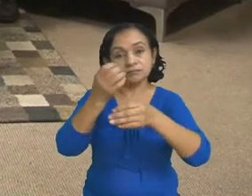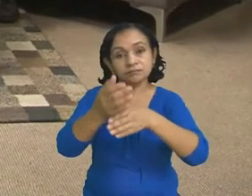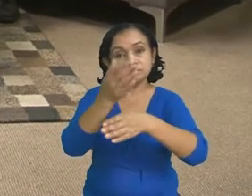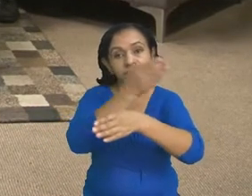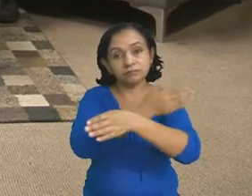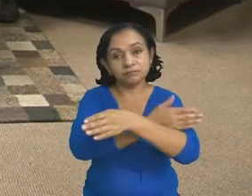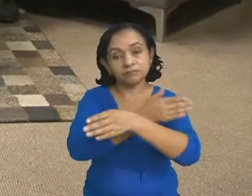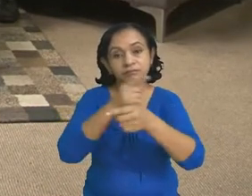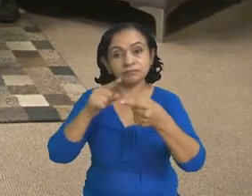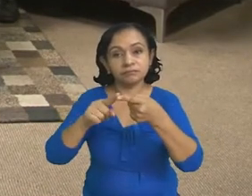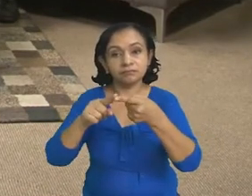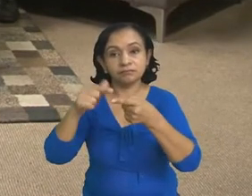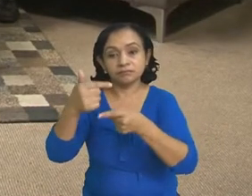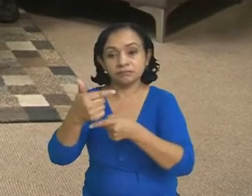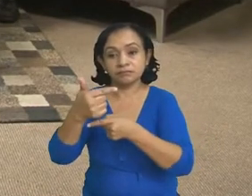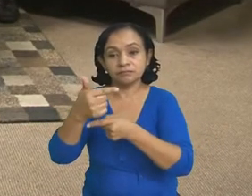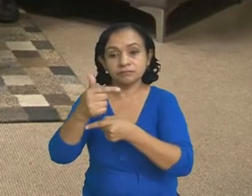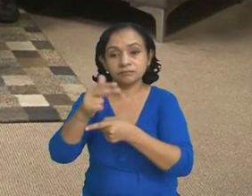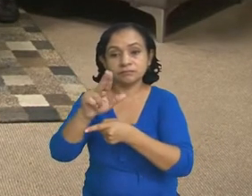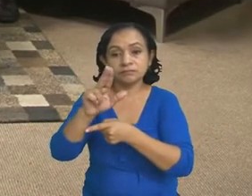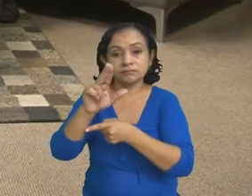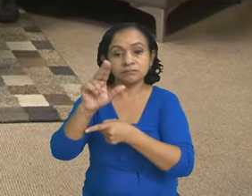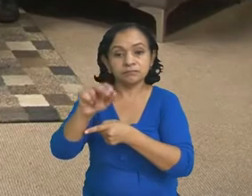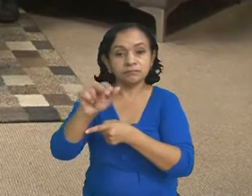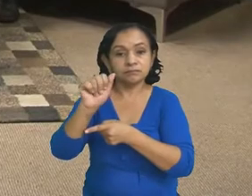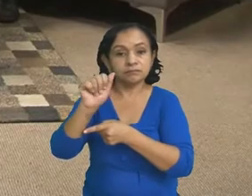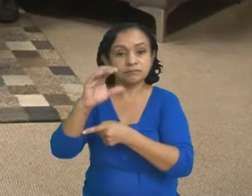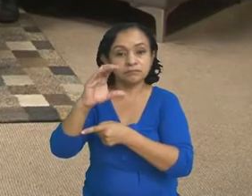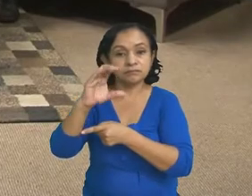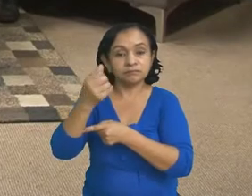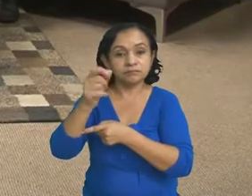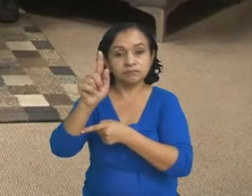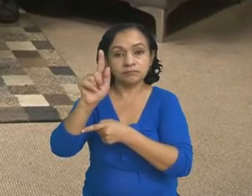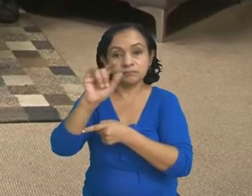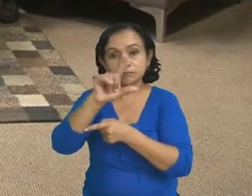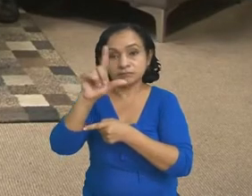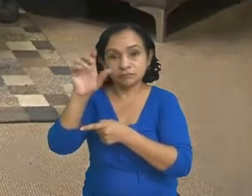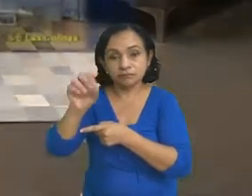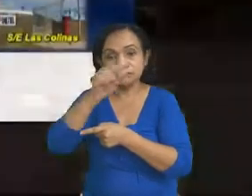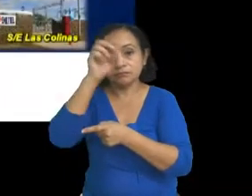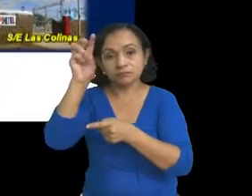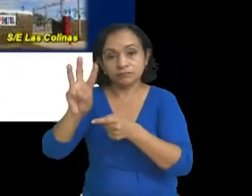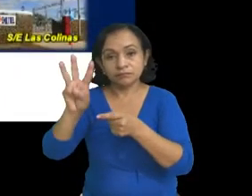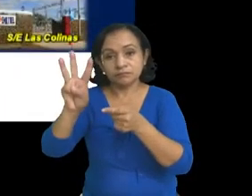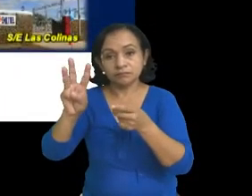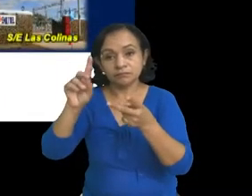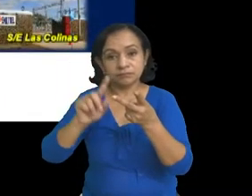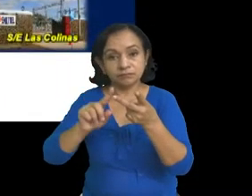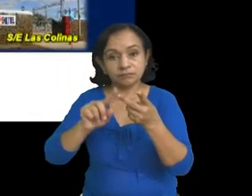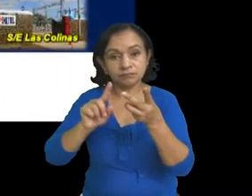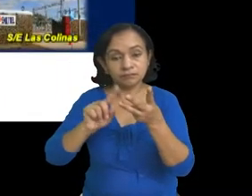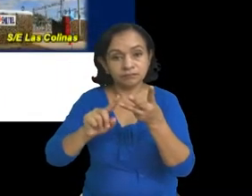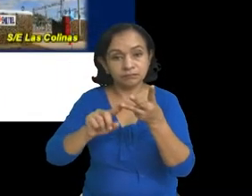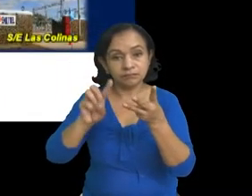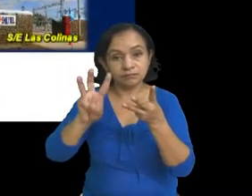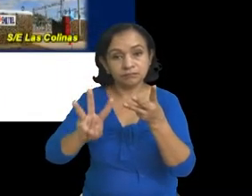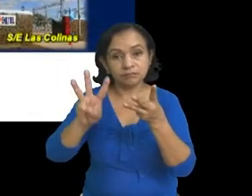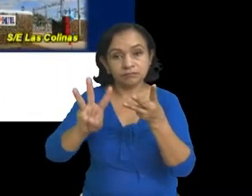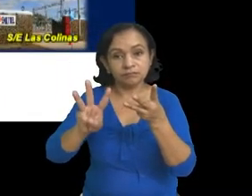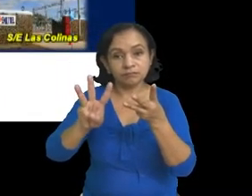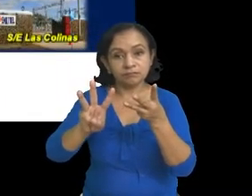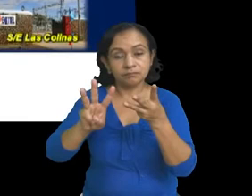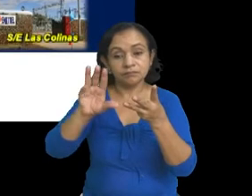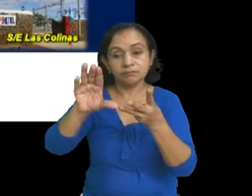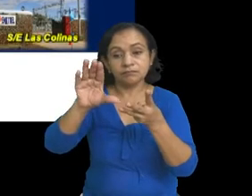una subestación Guanacastillo y ahora viene una tercera subestación que es la